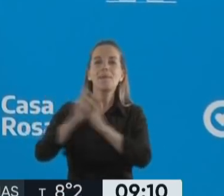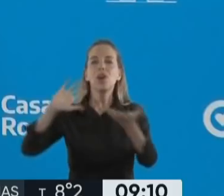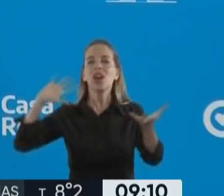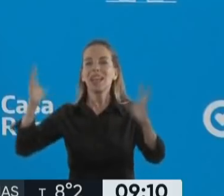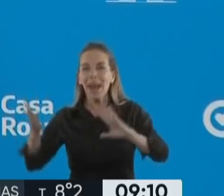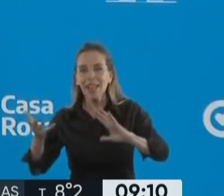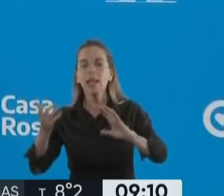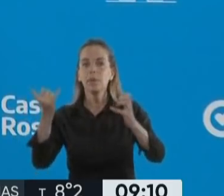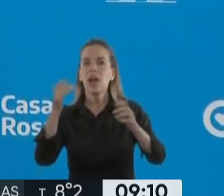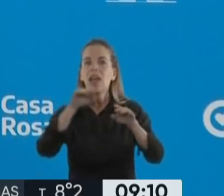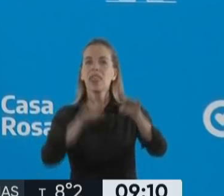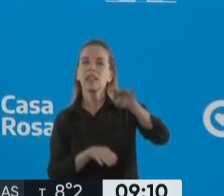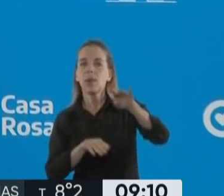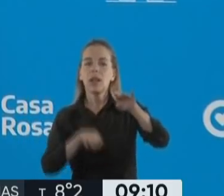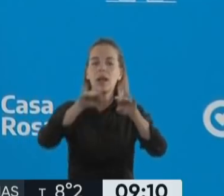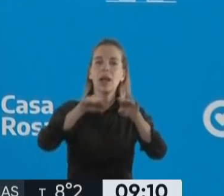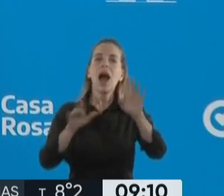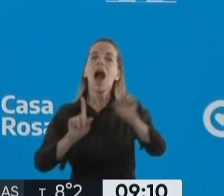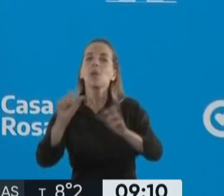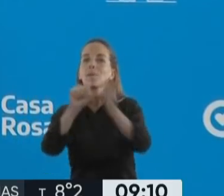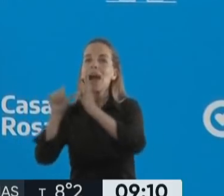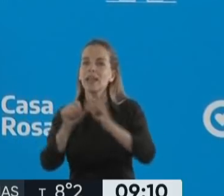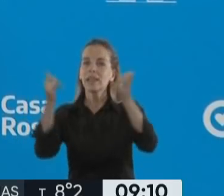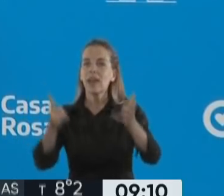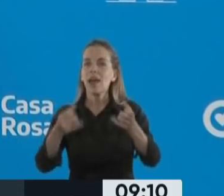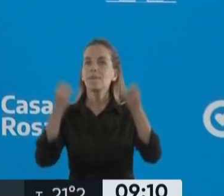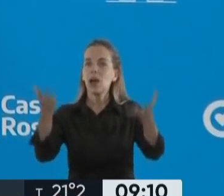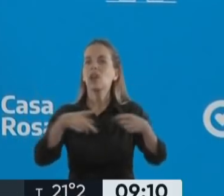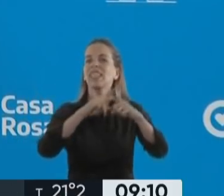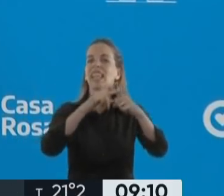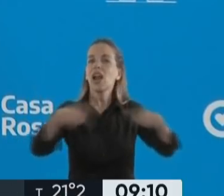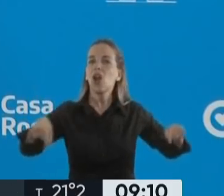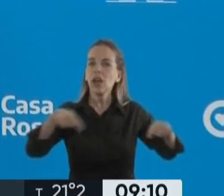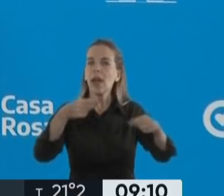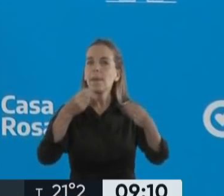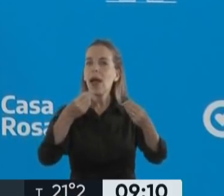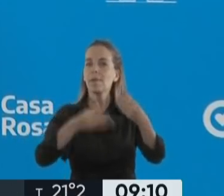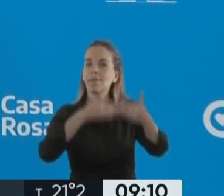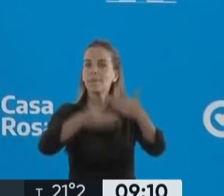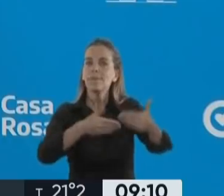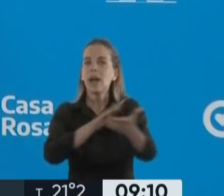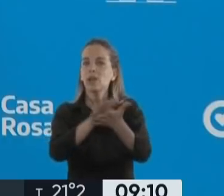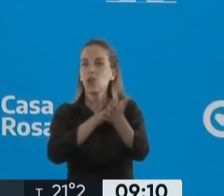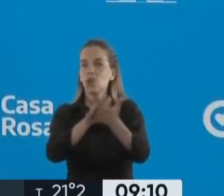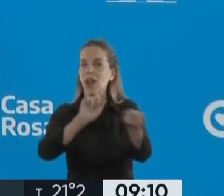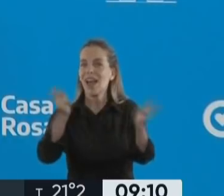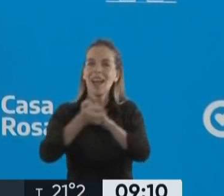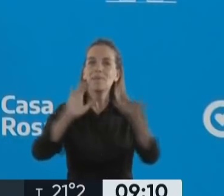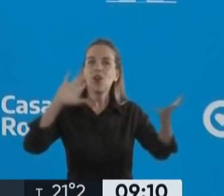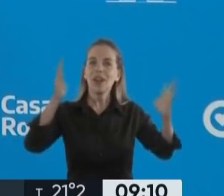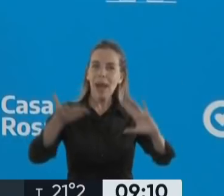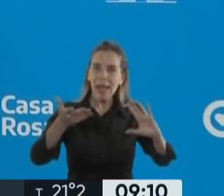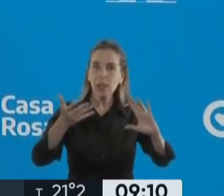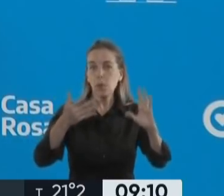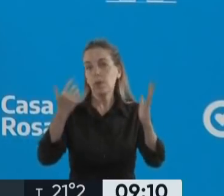sean algunos países los que tengan la tecnología y tengan los recursos para involucrarse en la lucha contra el cambio climático y otros los